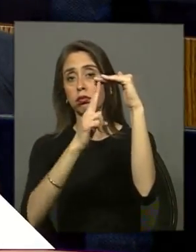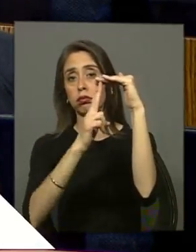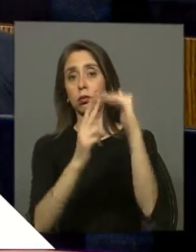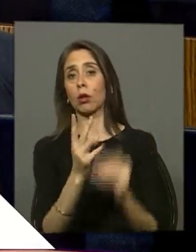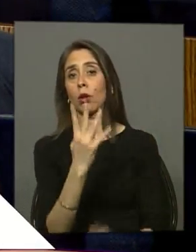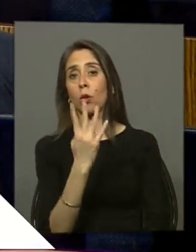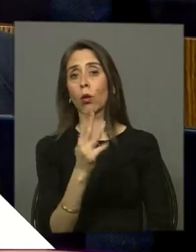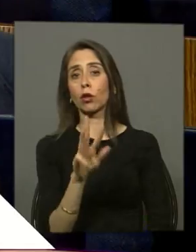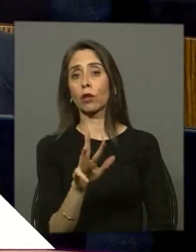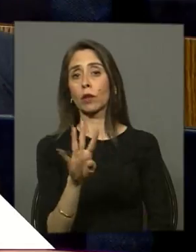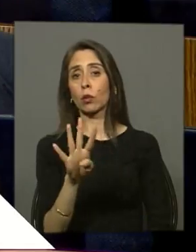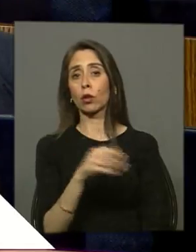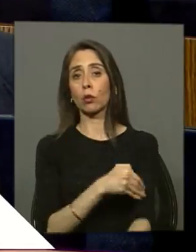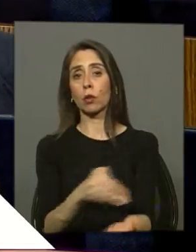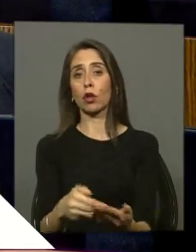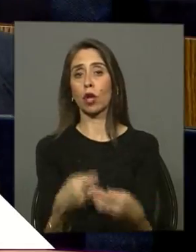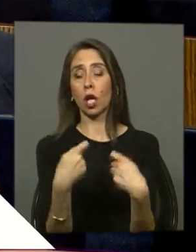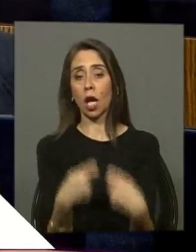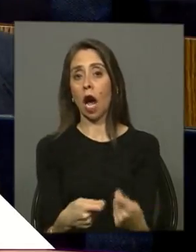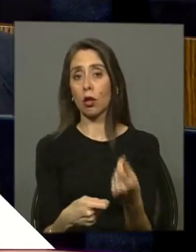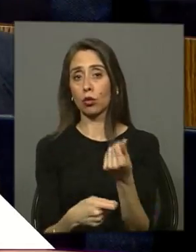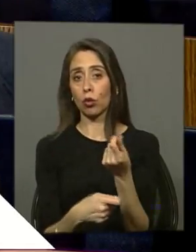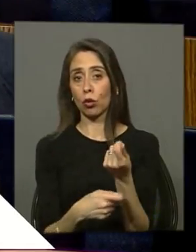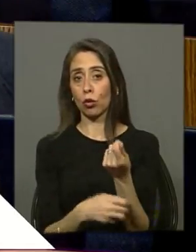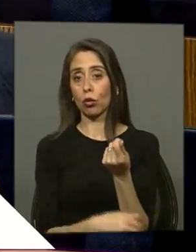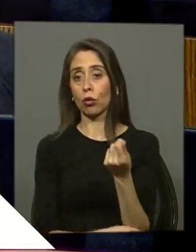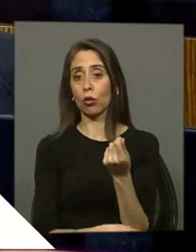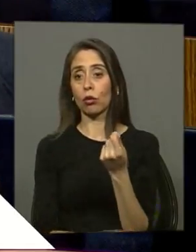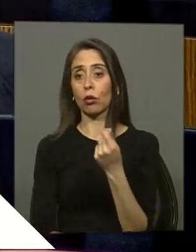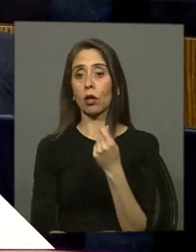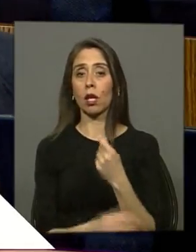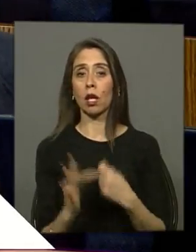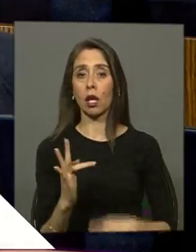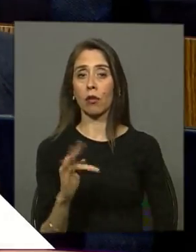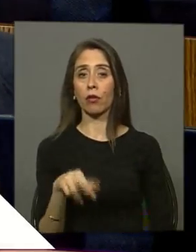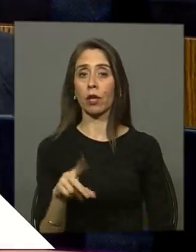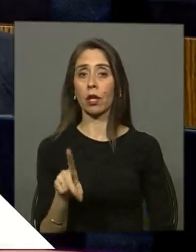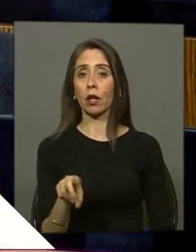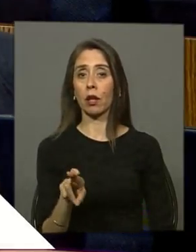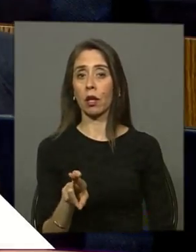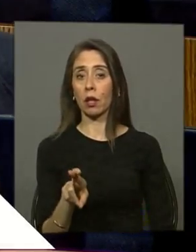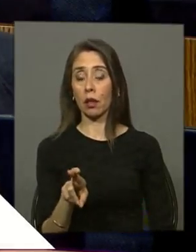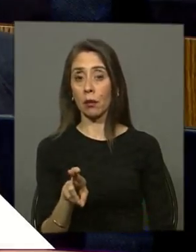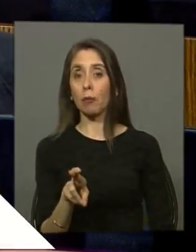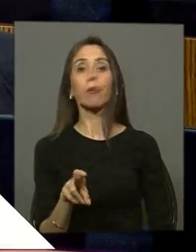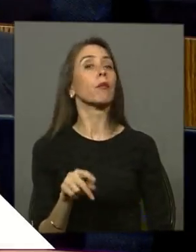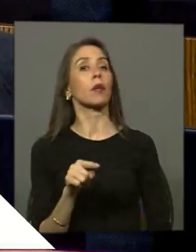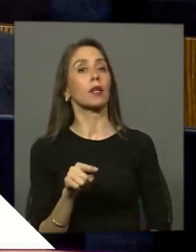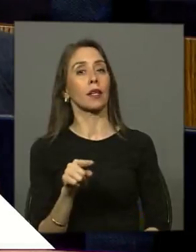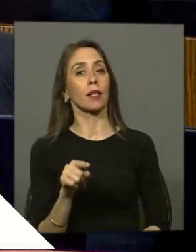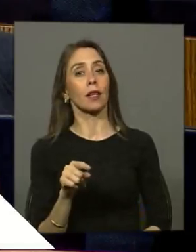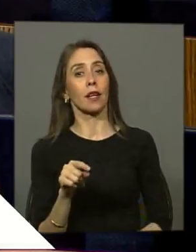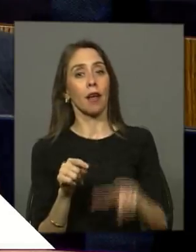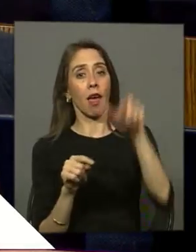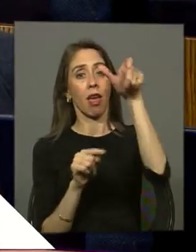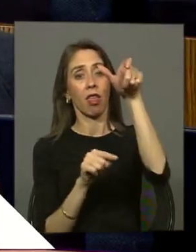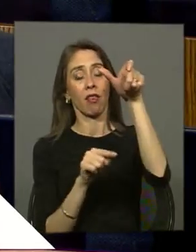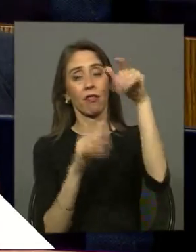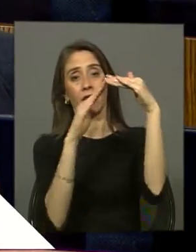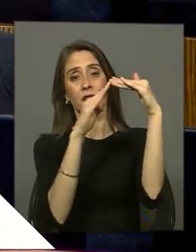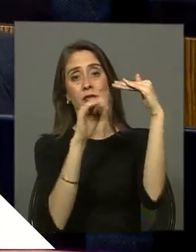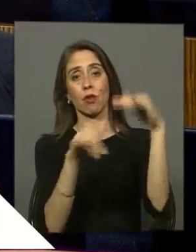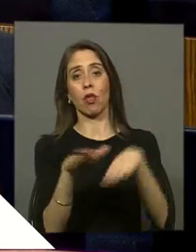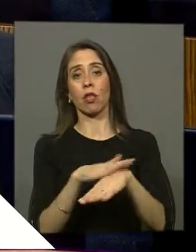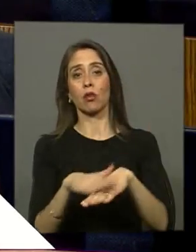494 millones de pesos y con fondos de desarrollo regional por ello que este edificio que hoy día está desocupado se